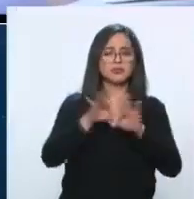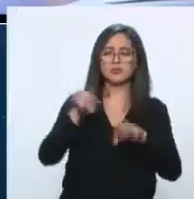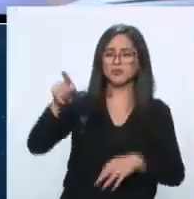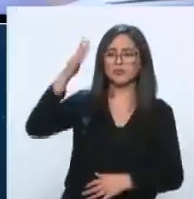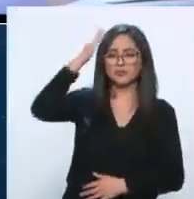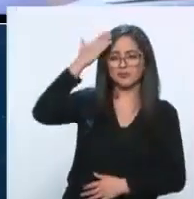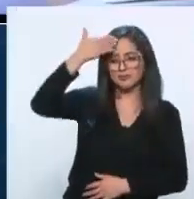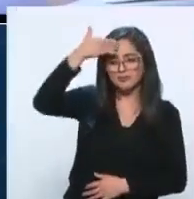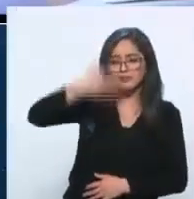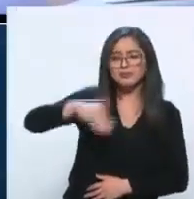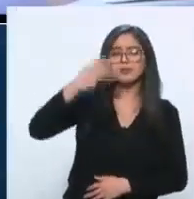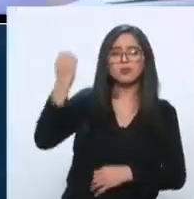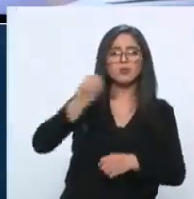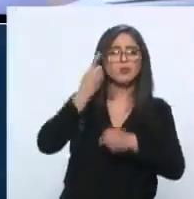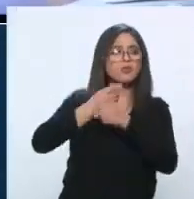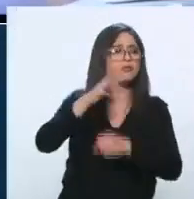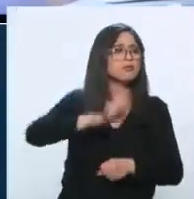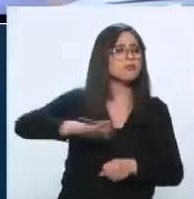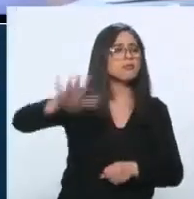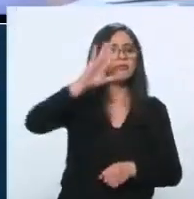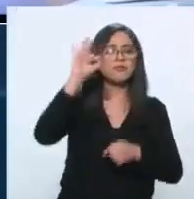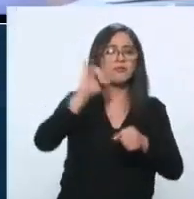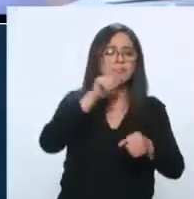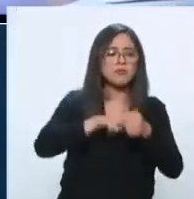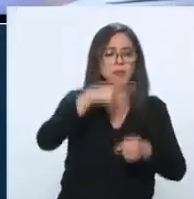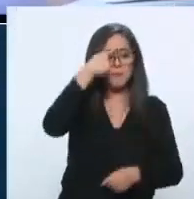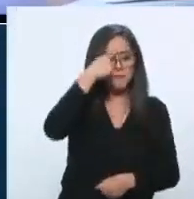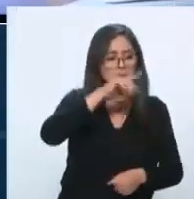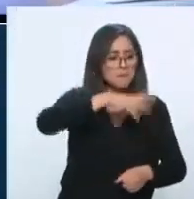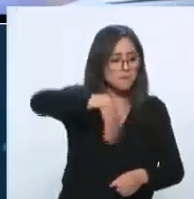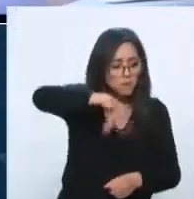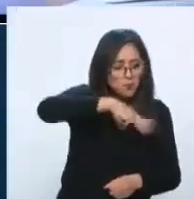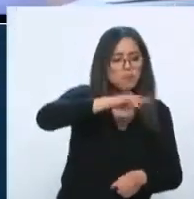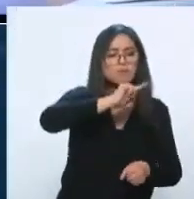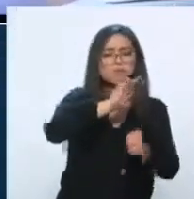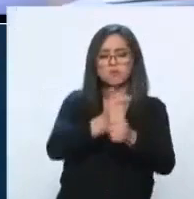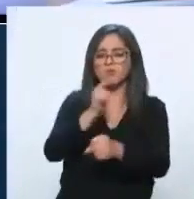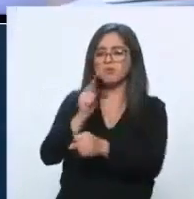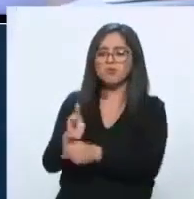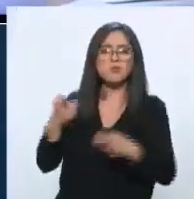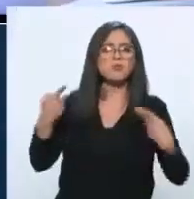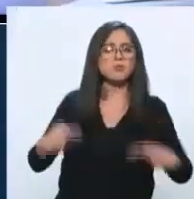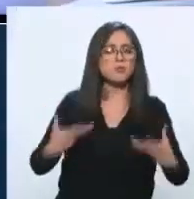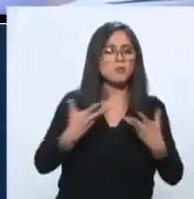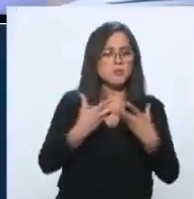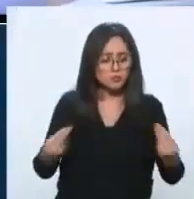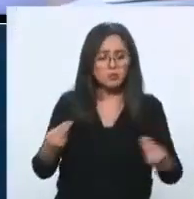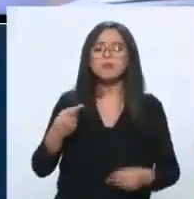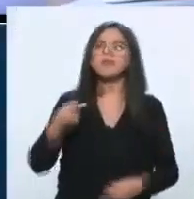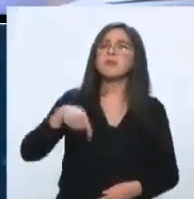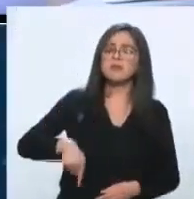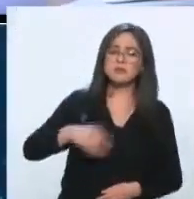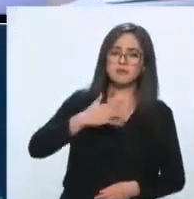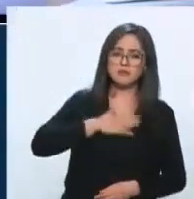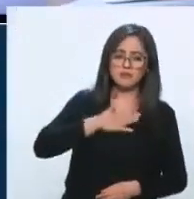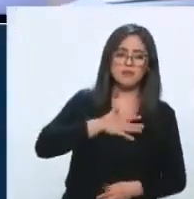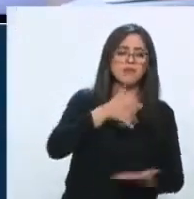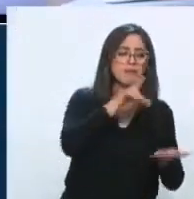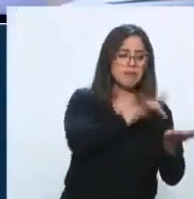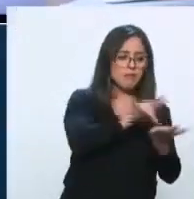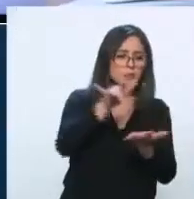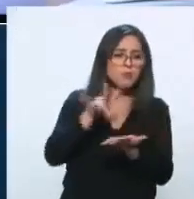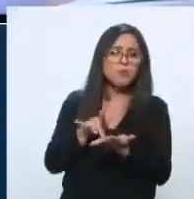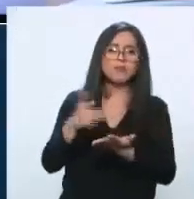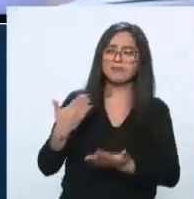a nivel federal para la búsqueda e identificación de las personas desaparecidas. Nosotros hemos dado subsidios, como lo dijimos el día de hoy,